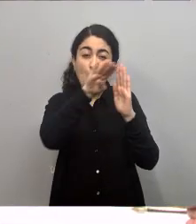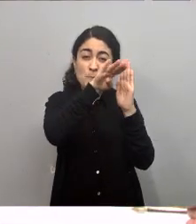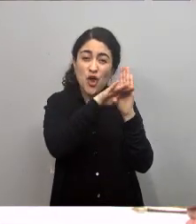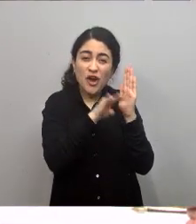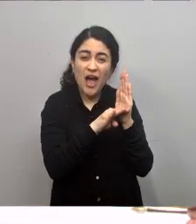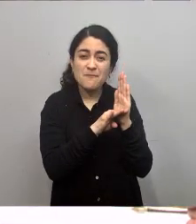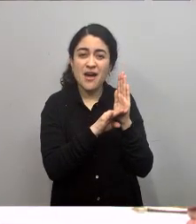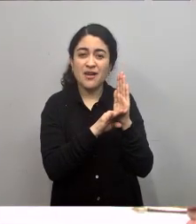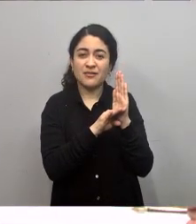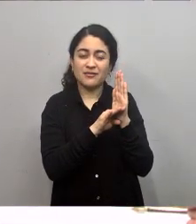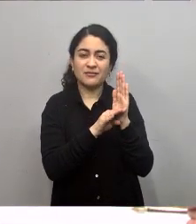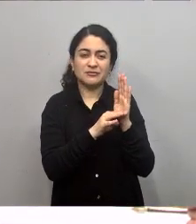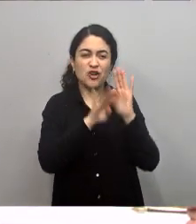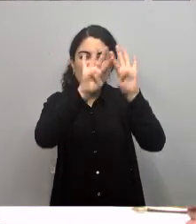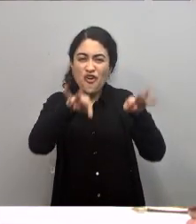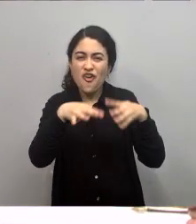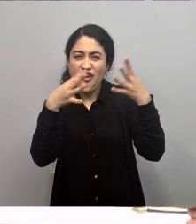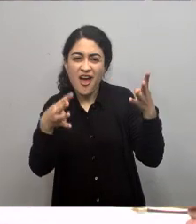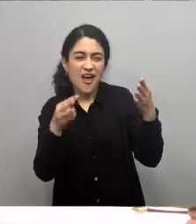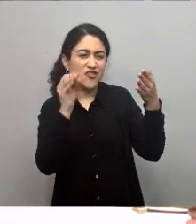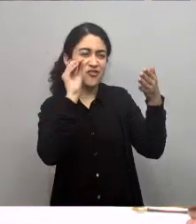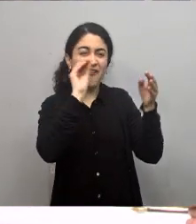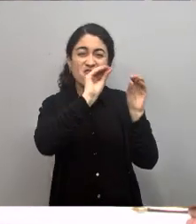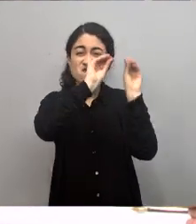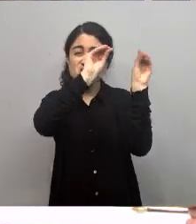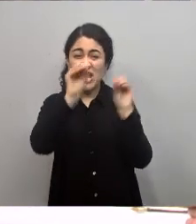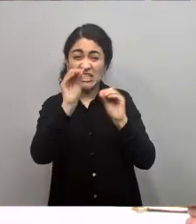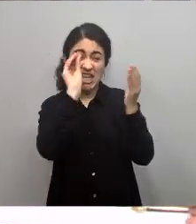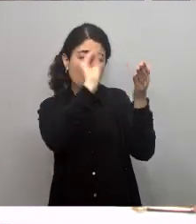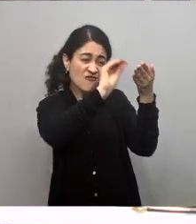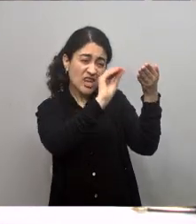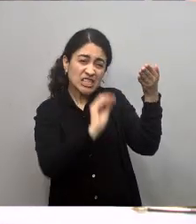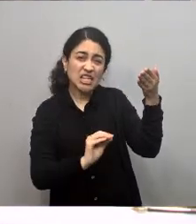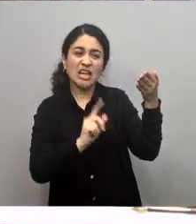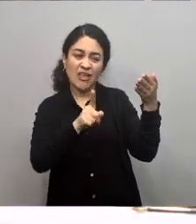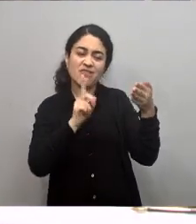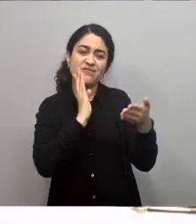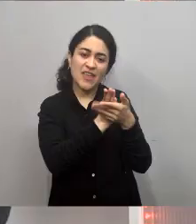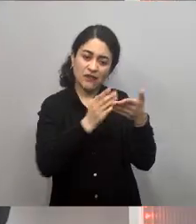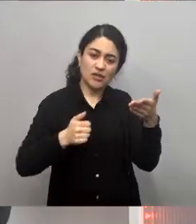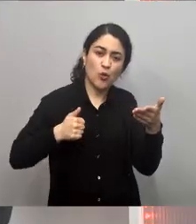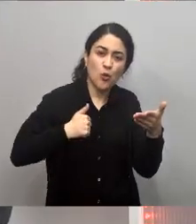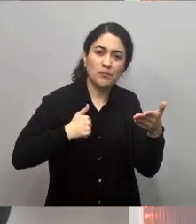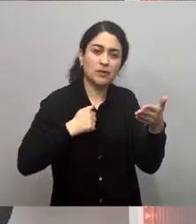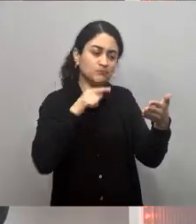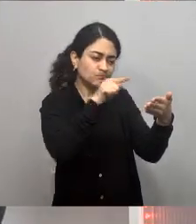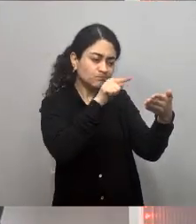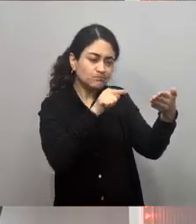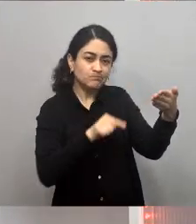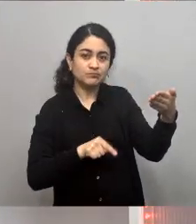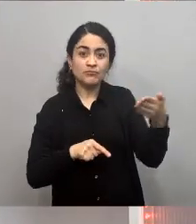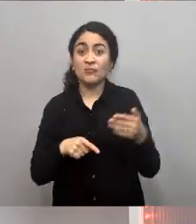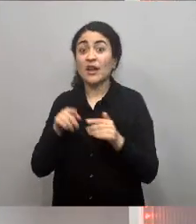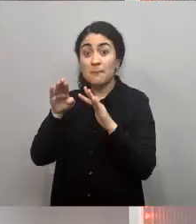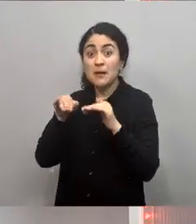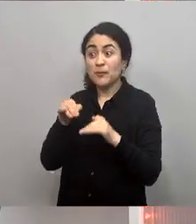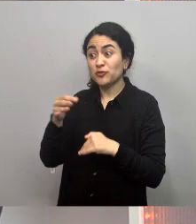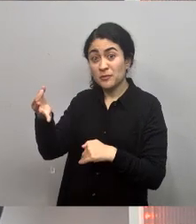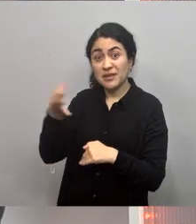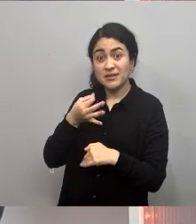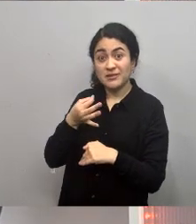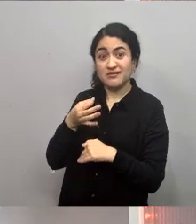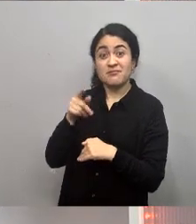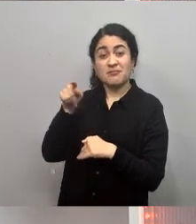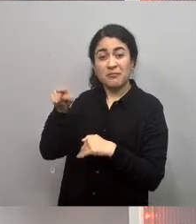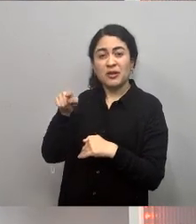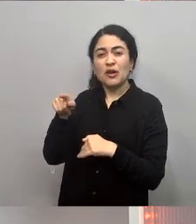donde para las fechas donde se tiene que dar cumplimiento a cada una de esas etapas. Como ¿cierto? bien usted me señalaba, Percy, porque usted lo vio también, yo tuve la posibilidad de